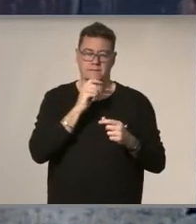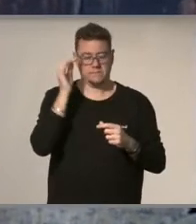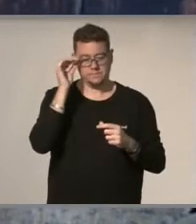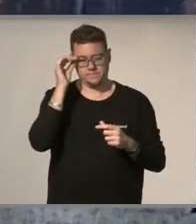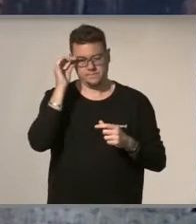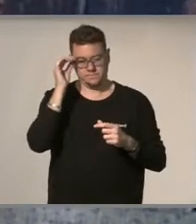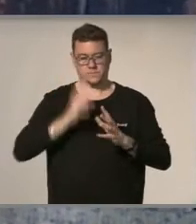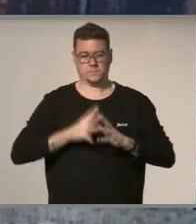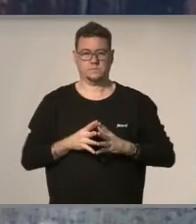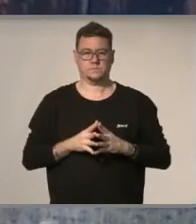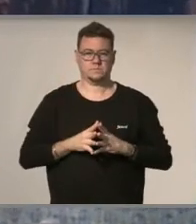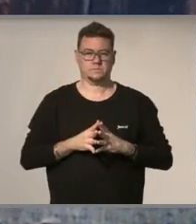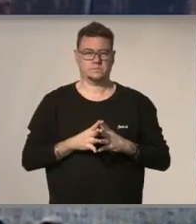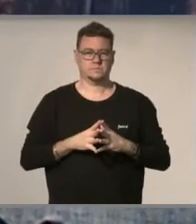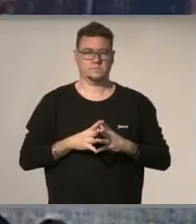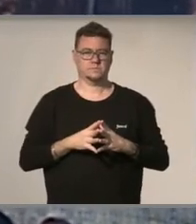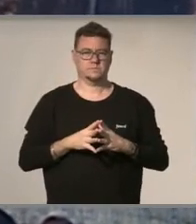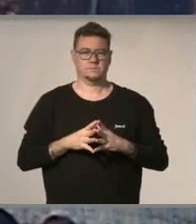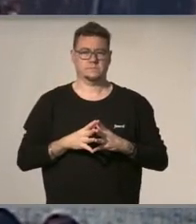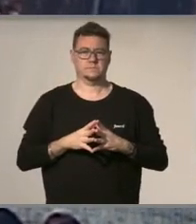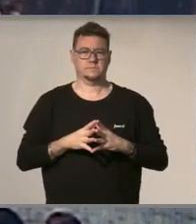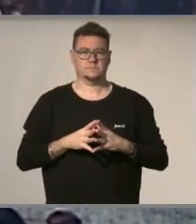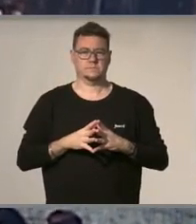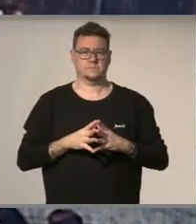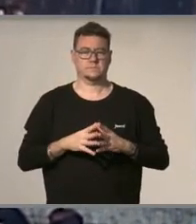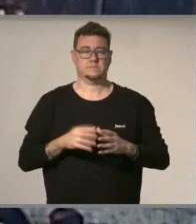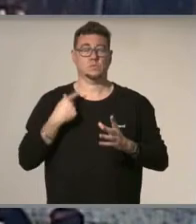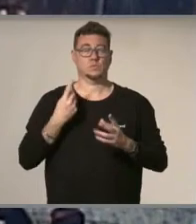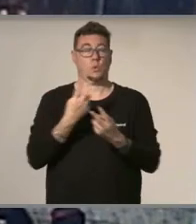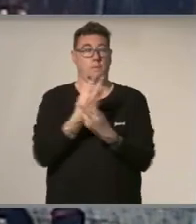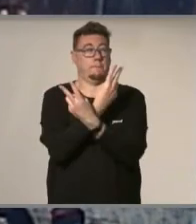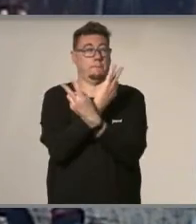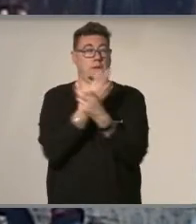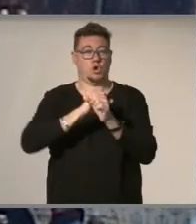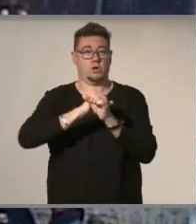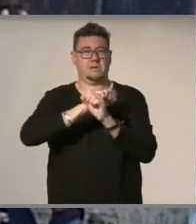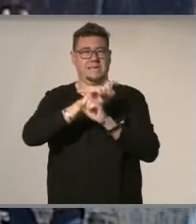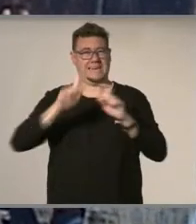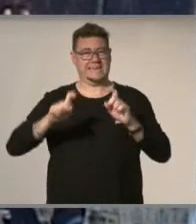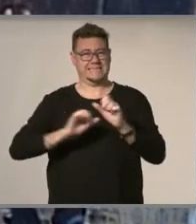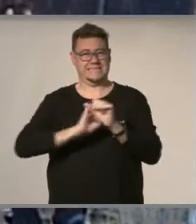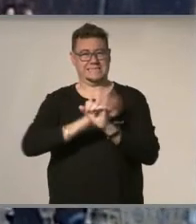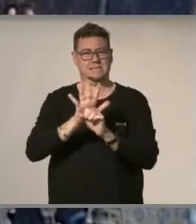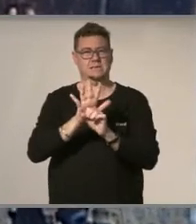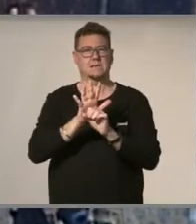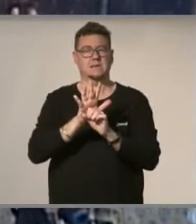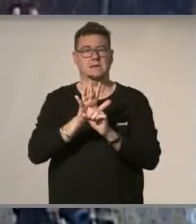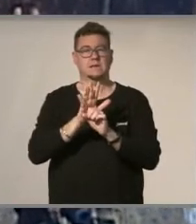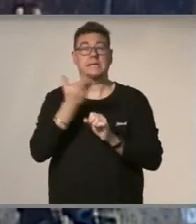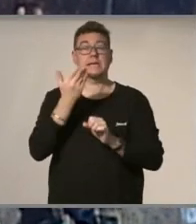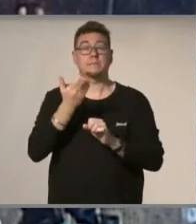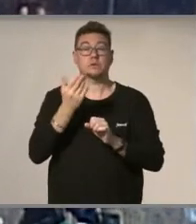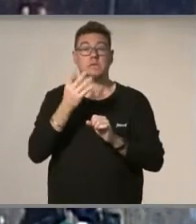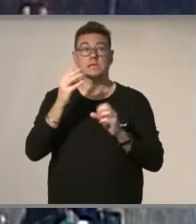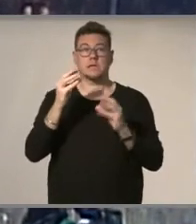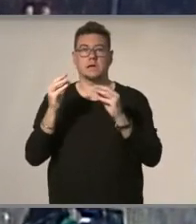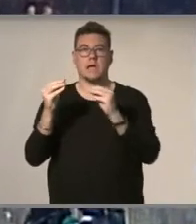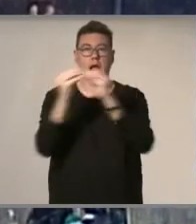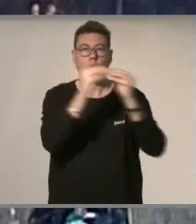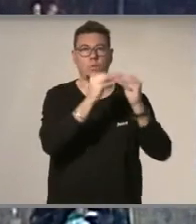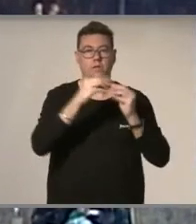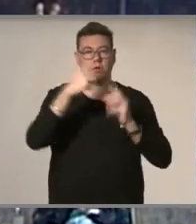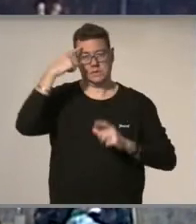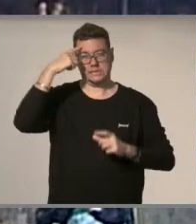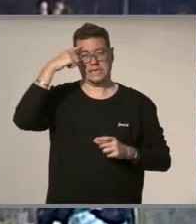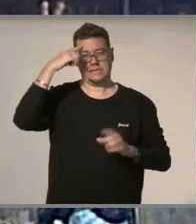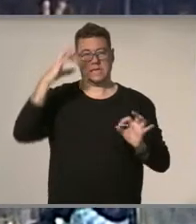ahora. En medio de la peor crisis, acuerdos y sensatez para proteger